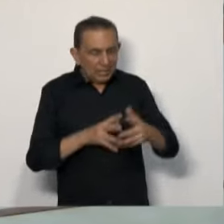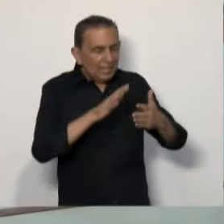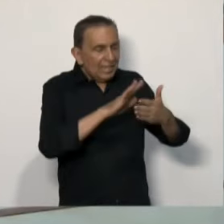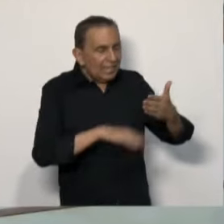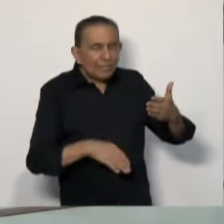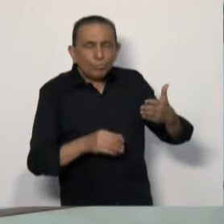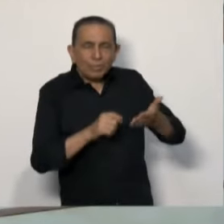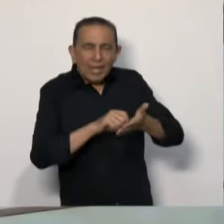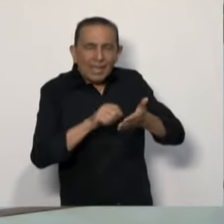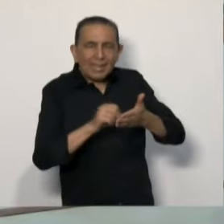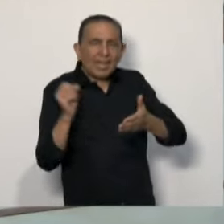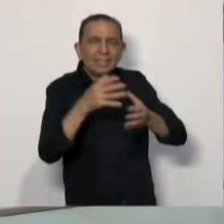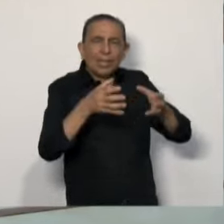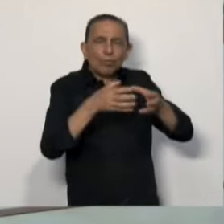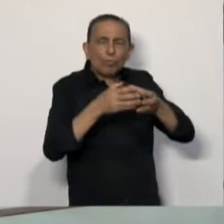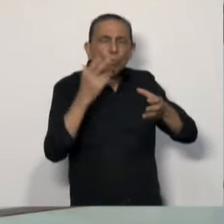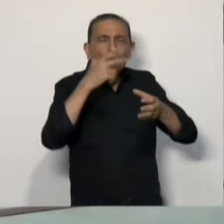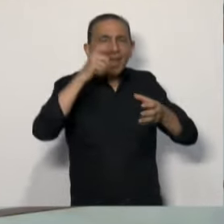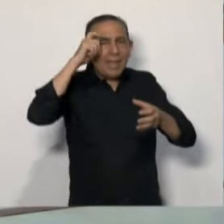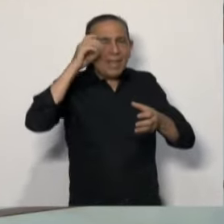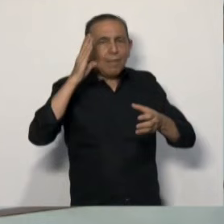Lectura de la Carta a los Hebreos.